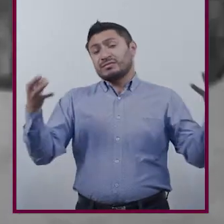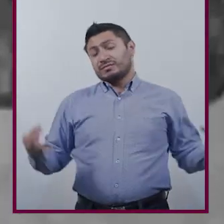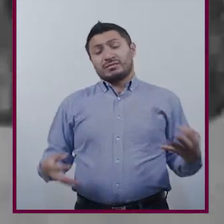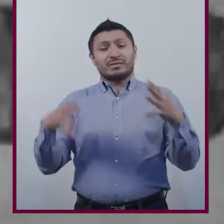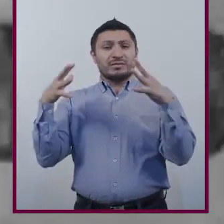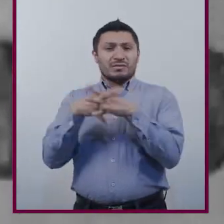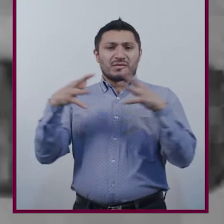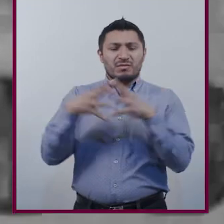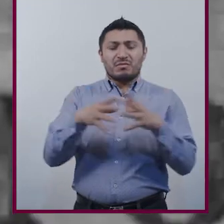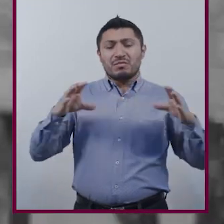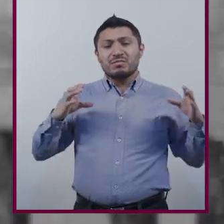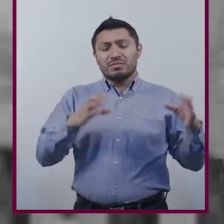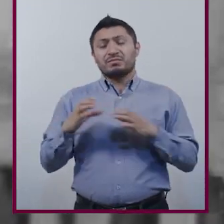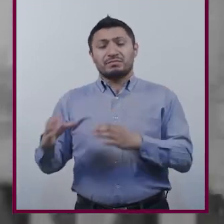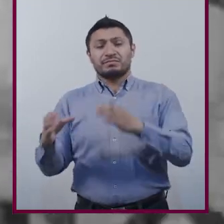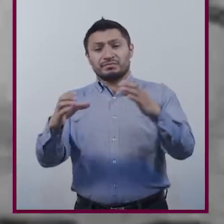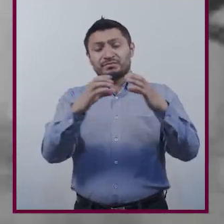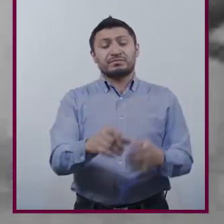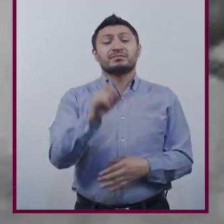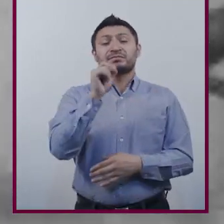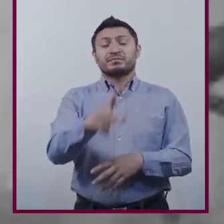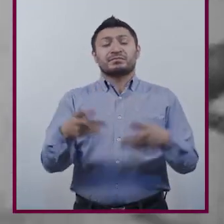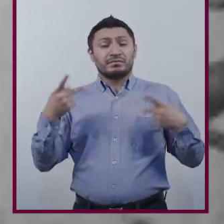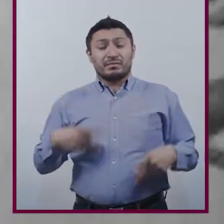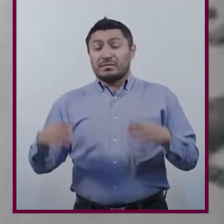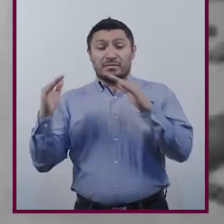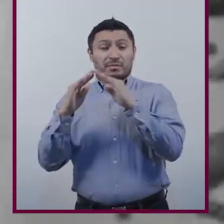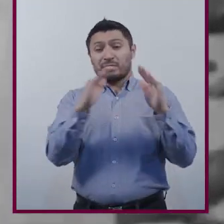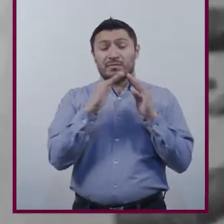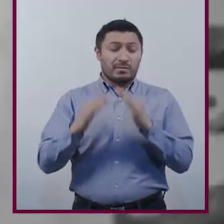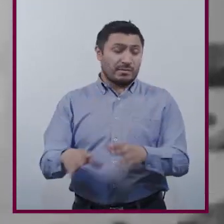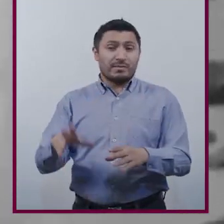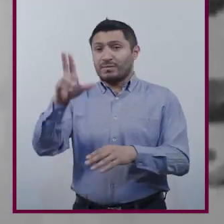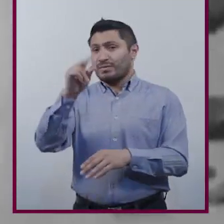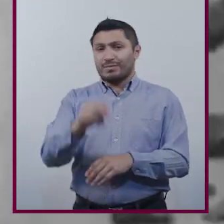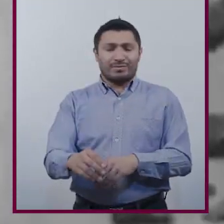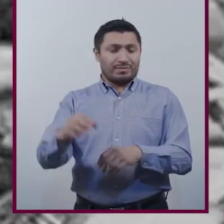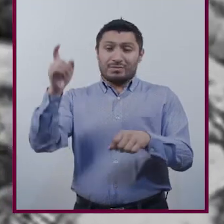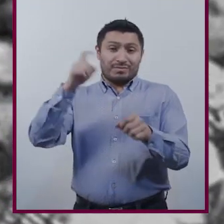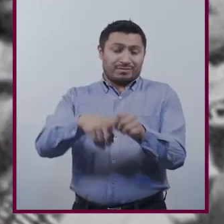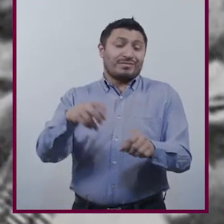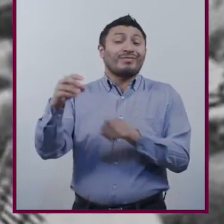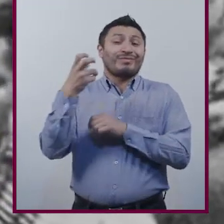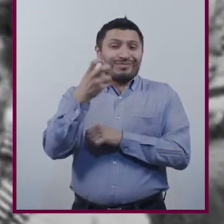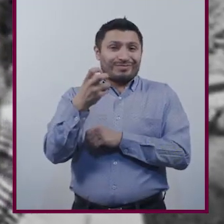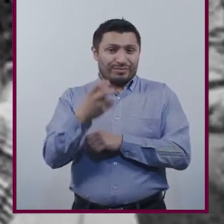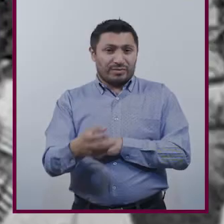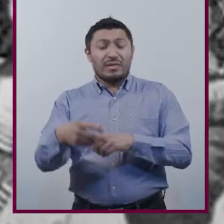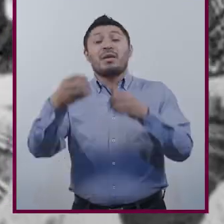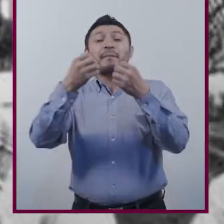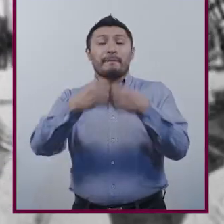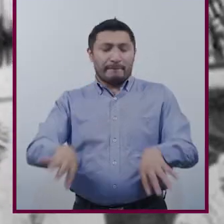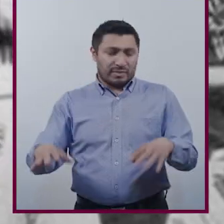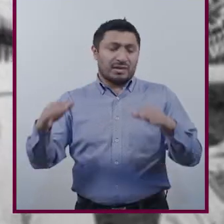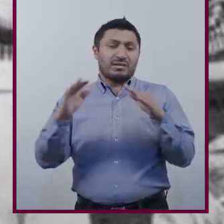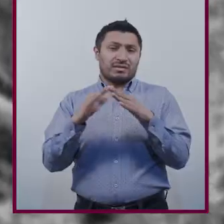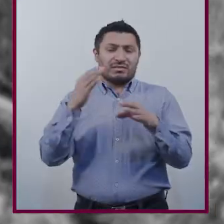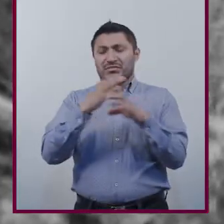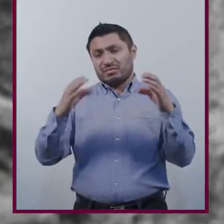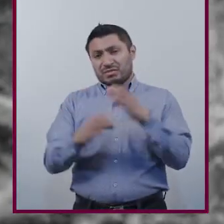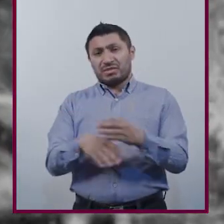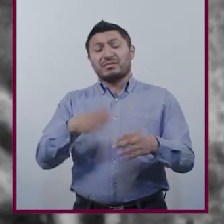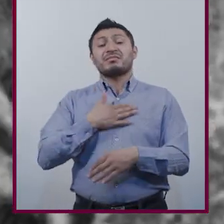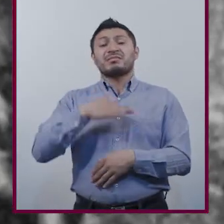las comunidades, e incluso hasta los hogares de personas ajenas al movimiento, quienes no solo perdieron sus bienes, sino